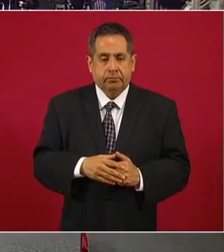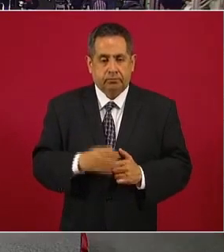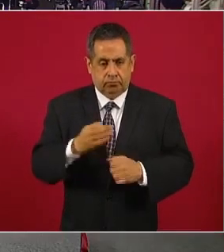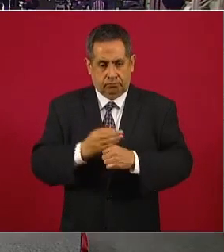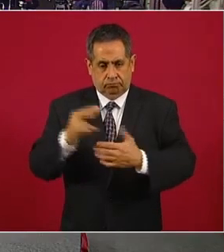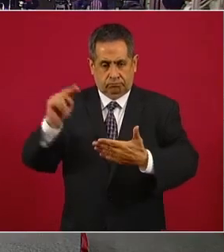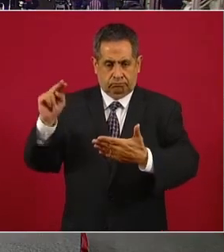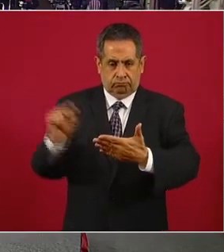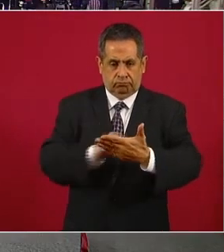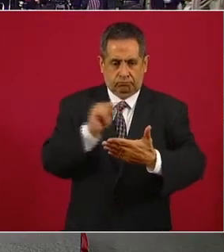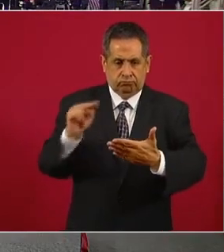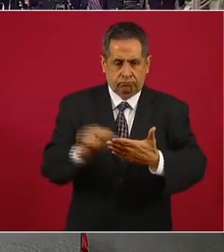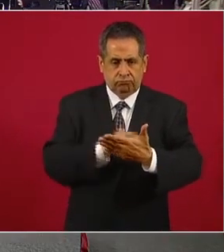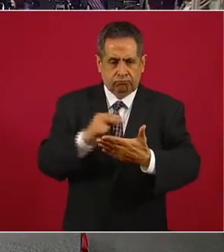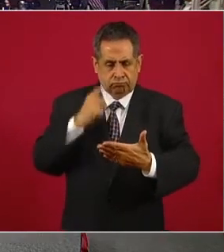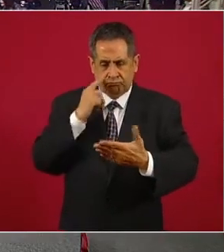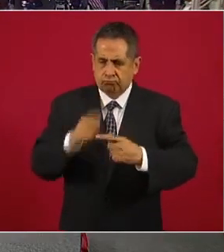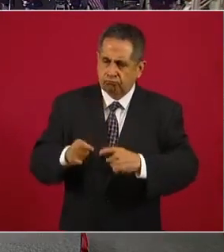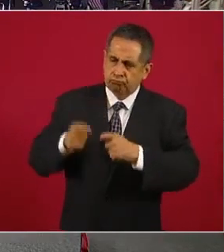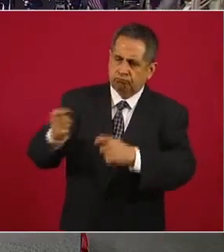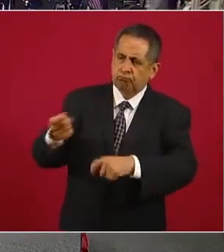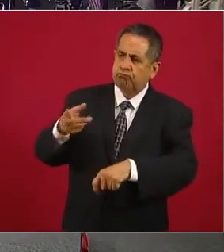firmar este escrito